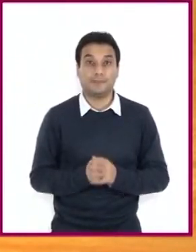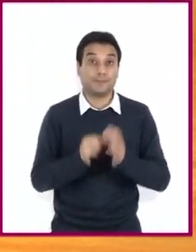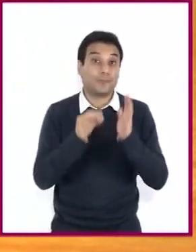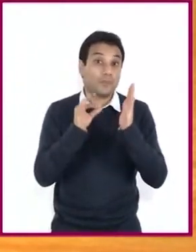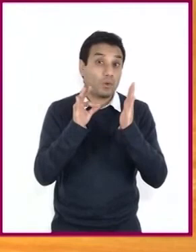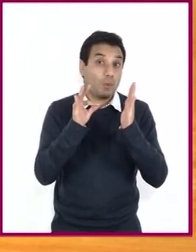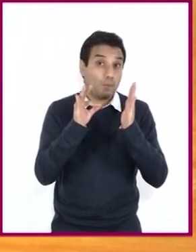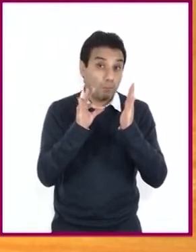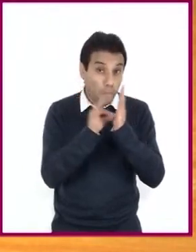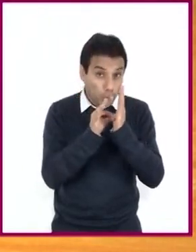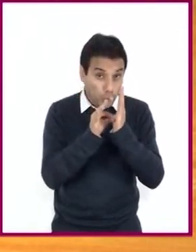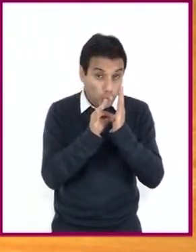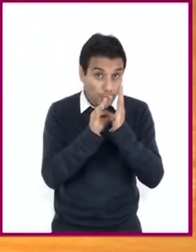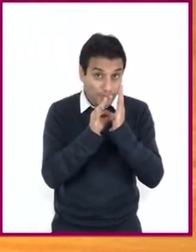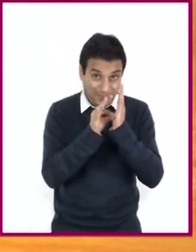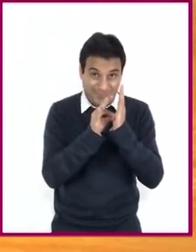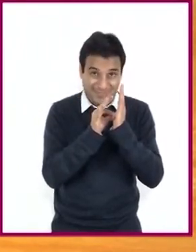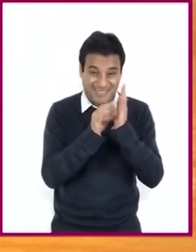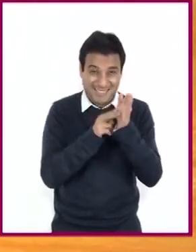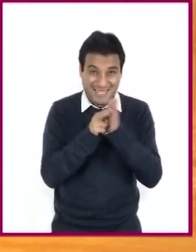agua.